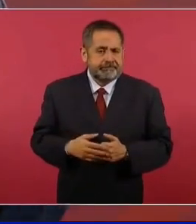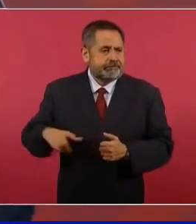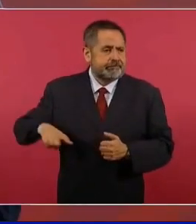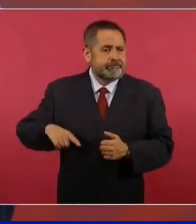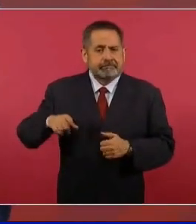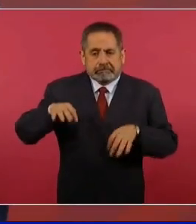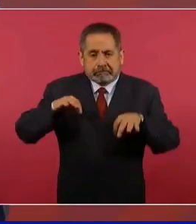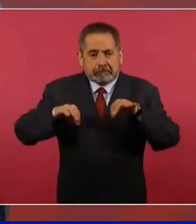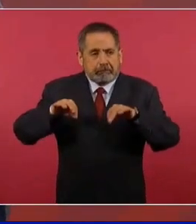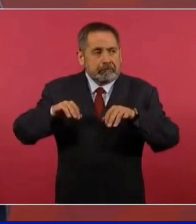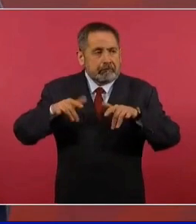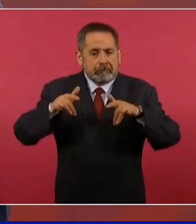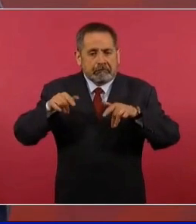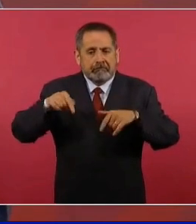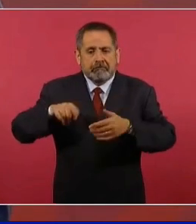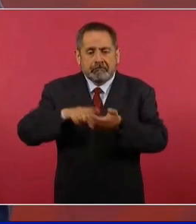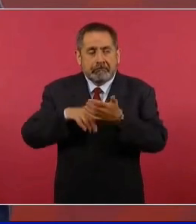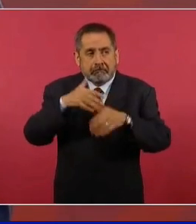peleles.